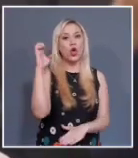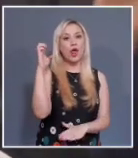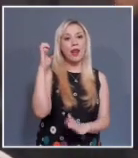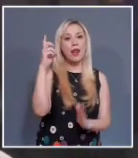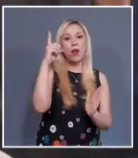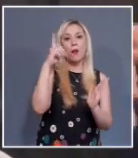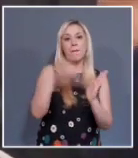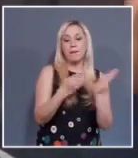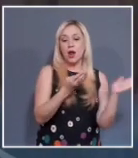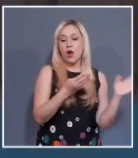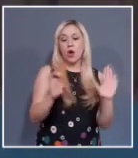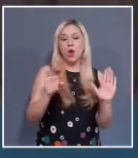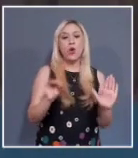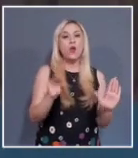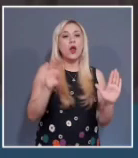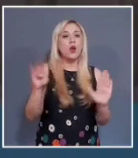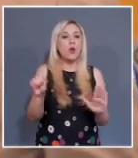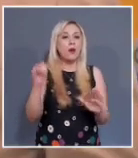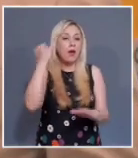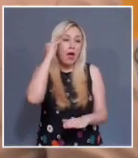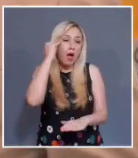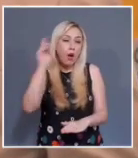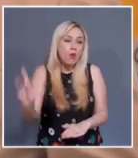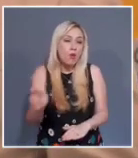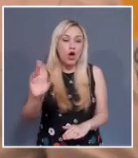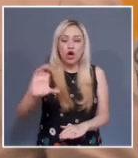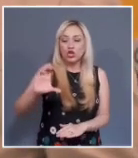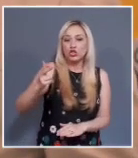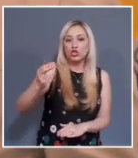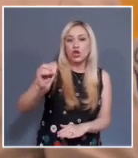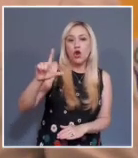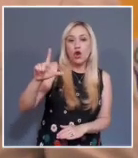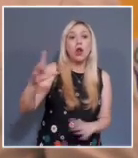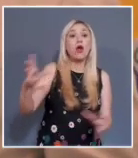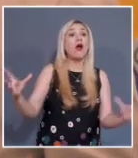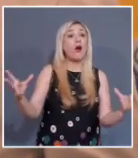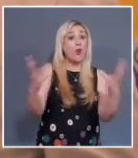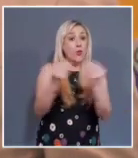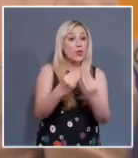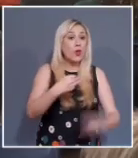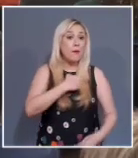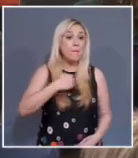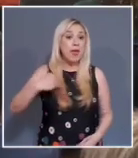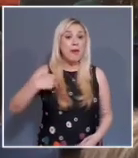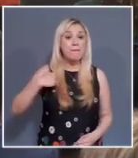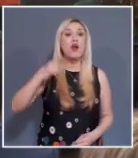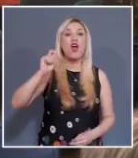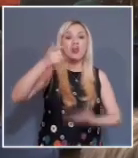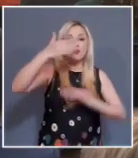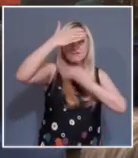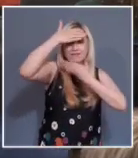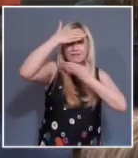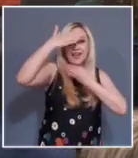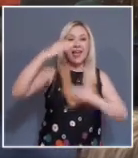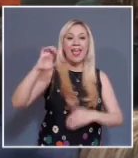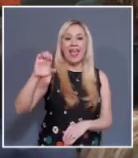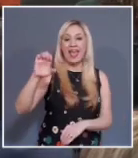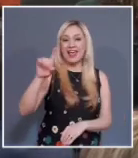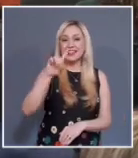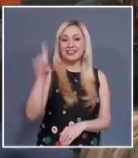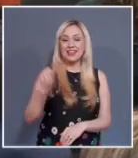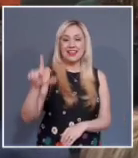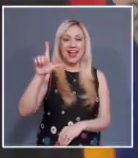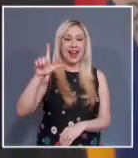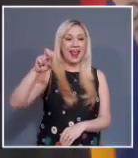indígena Chol y miembro de las bases civiles del Ejército Zapatista de Liberación Nacional. Se argumenta que no se trató de un hecho aislado y se